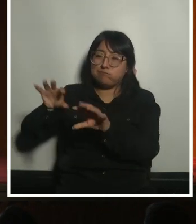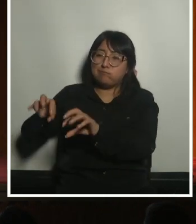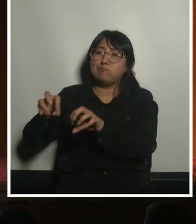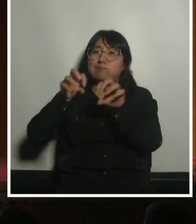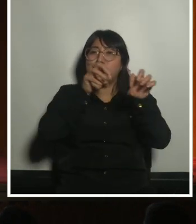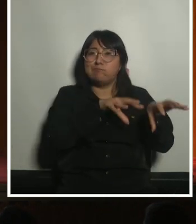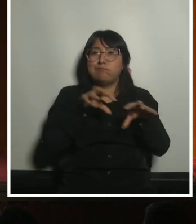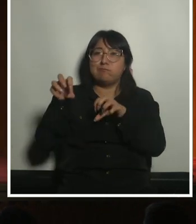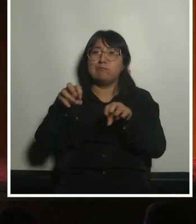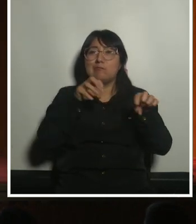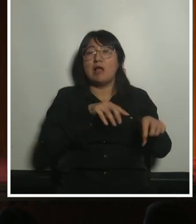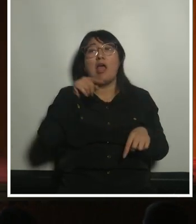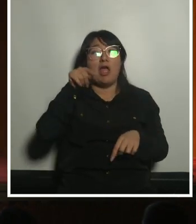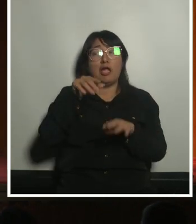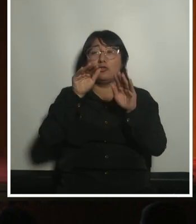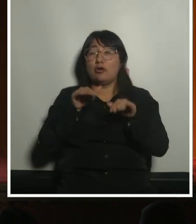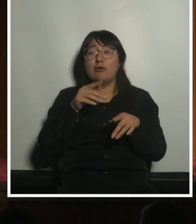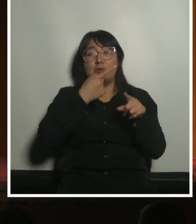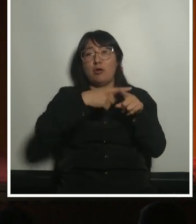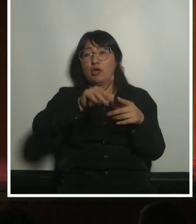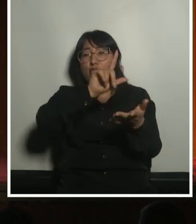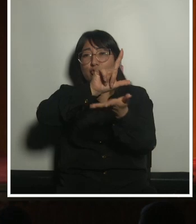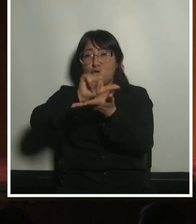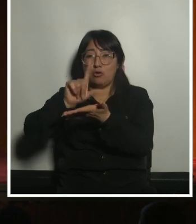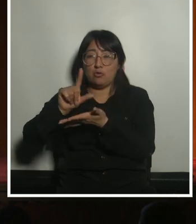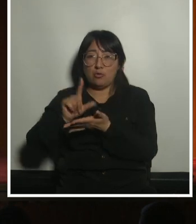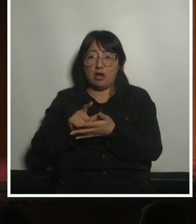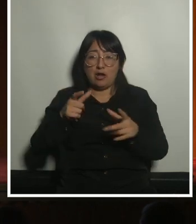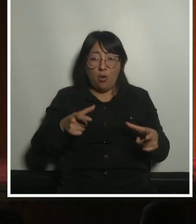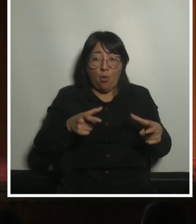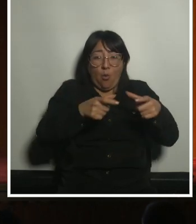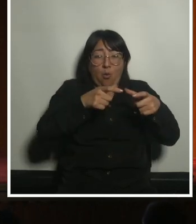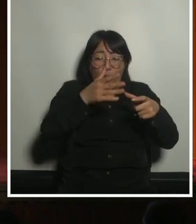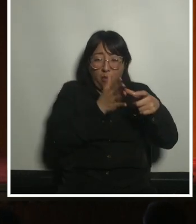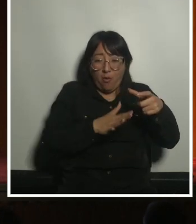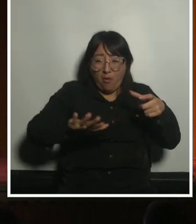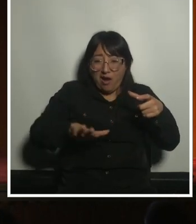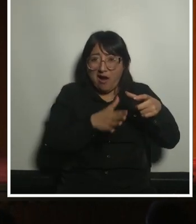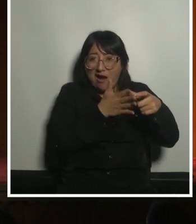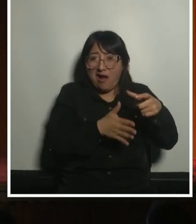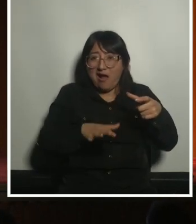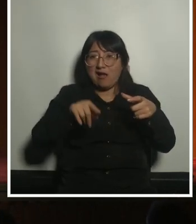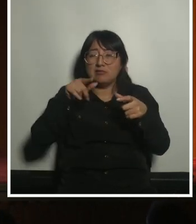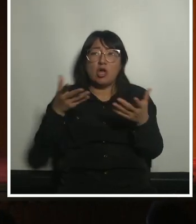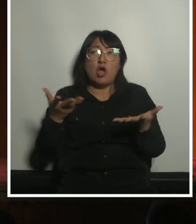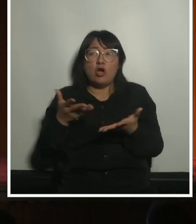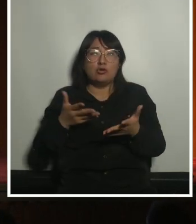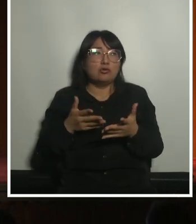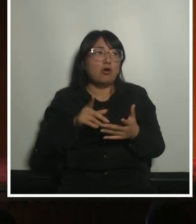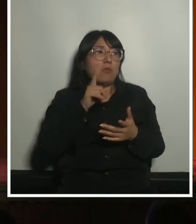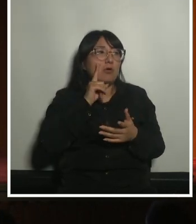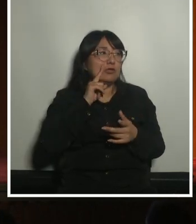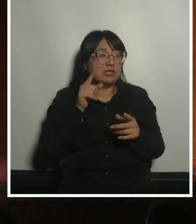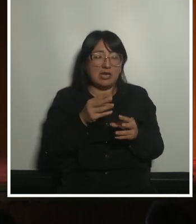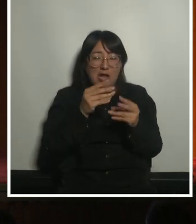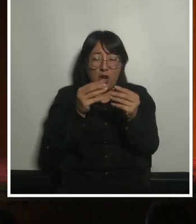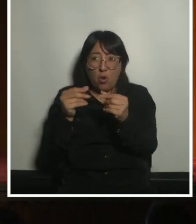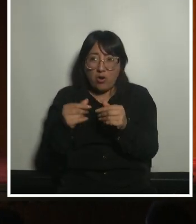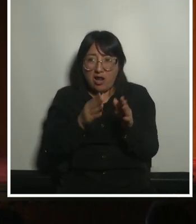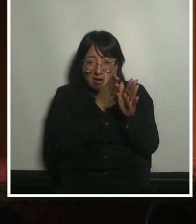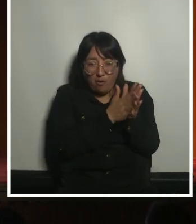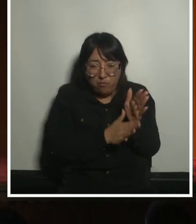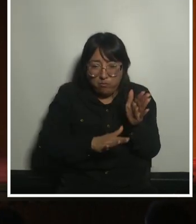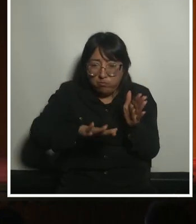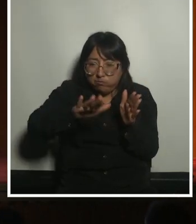lugares, cuencas andinas o cuencas costeras. Como quedó la estructura que tenía cordones dunares en la zona del Maipo,